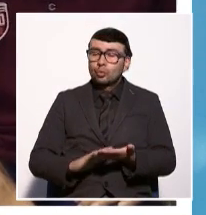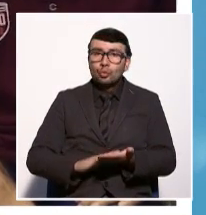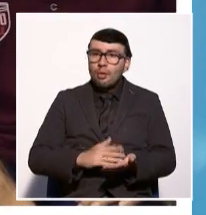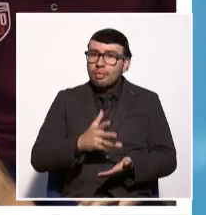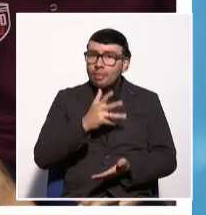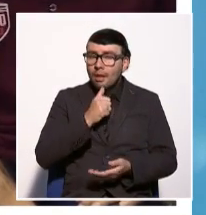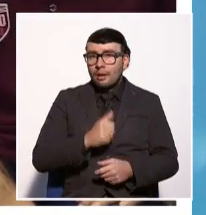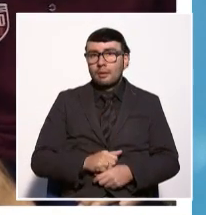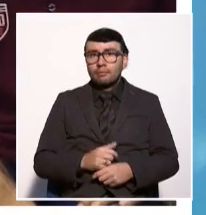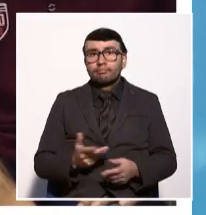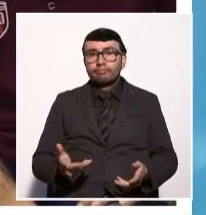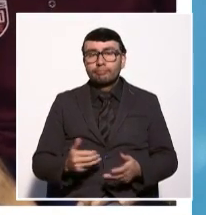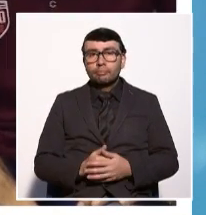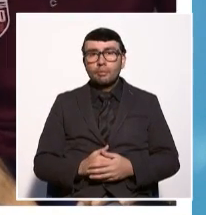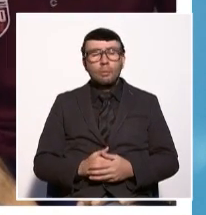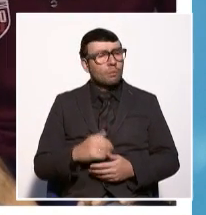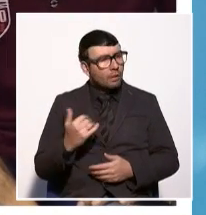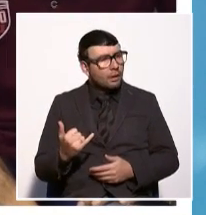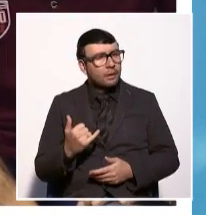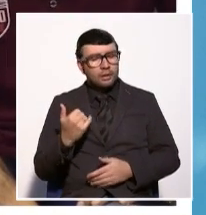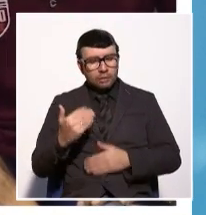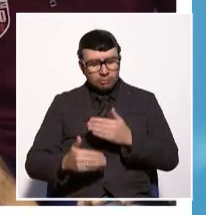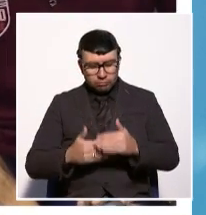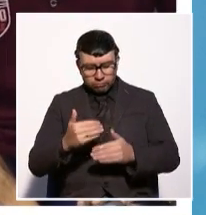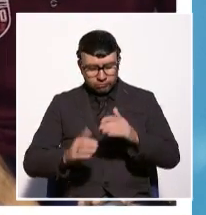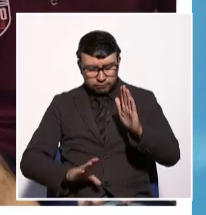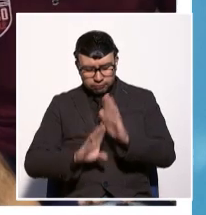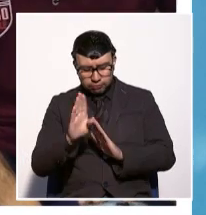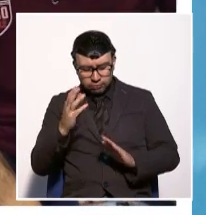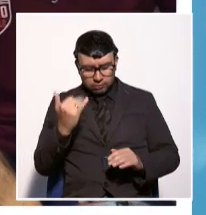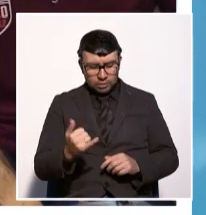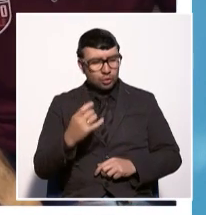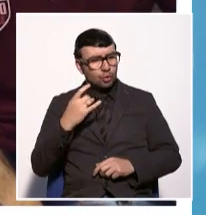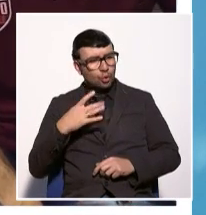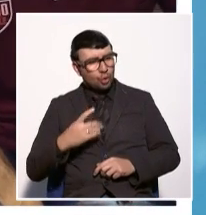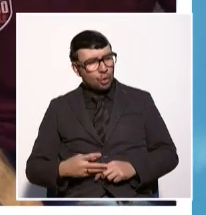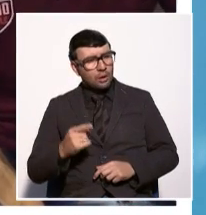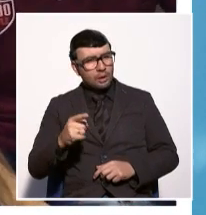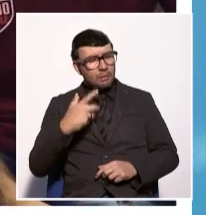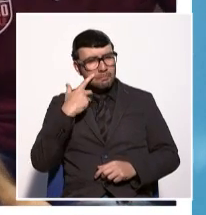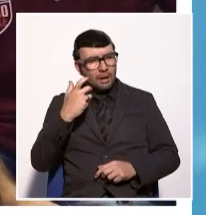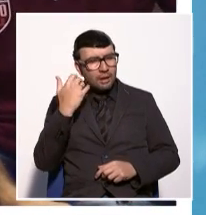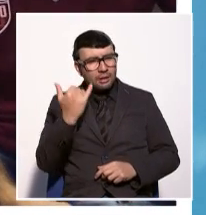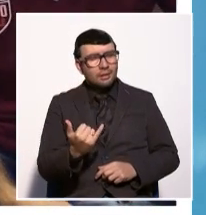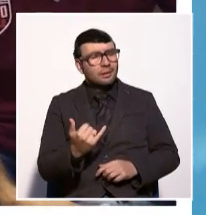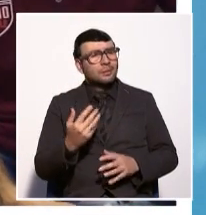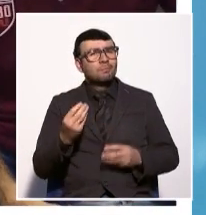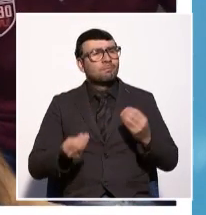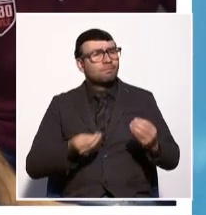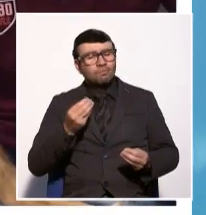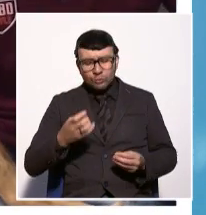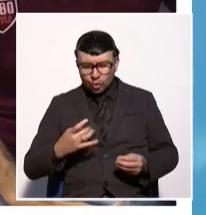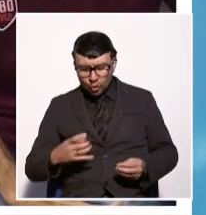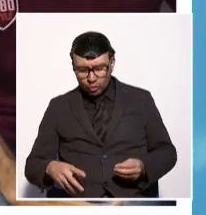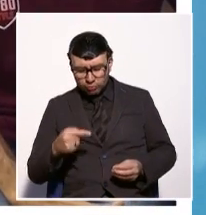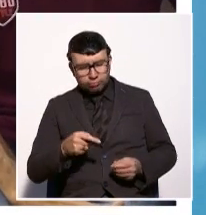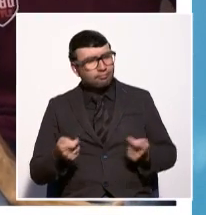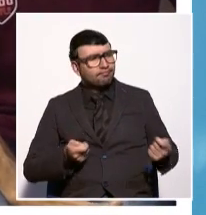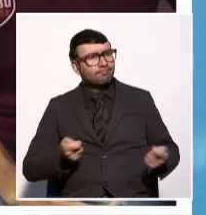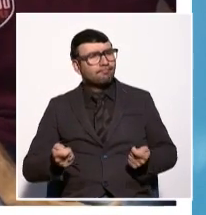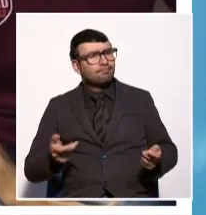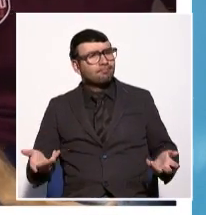y el cuadro ha ido evolucionando el dolor es mayor con el compromiso general mayor la evolución a